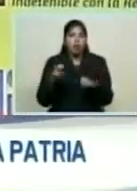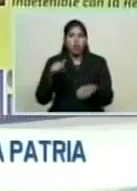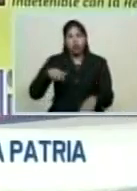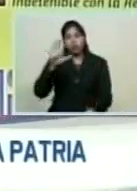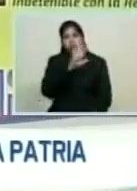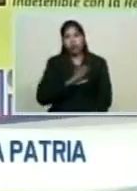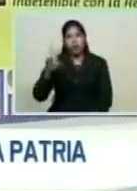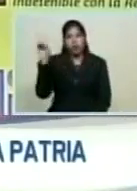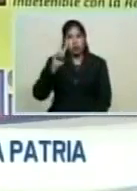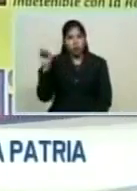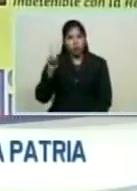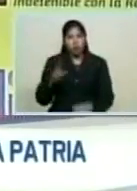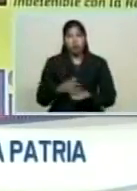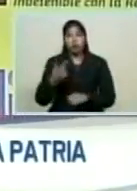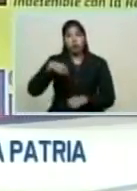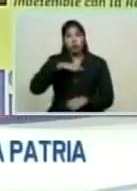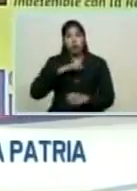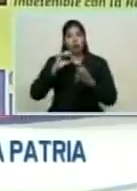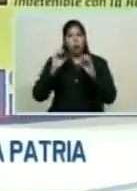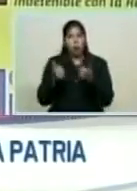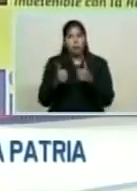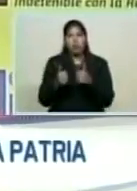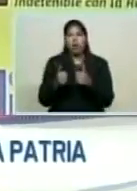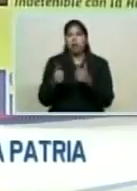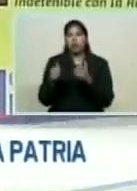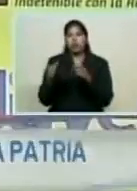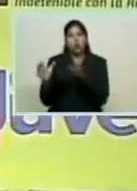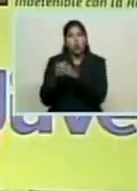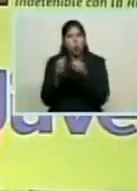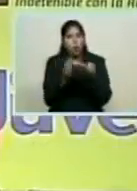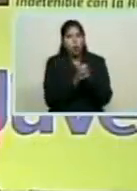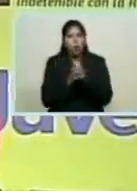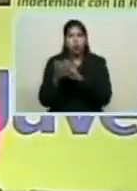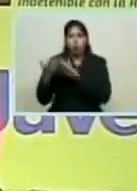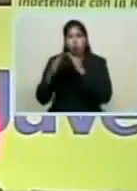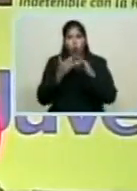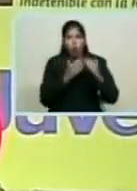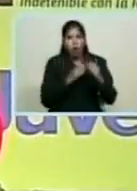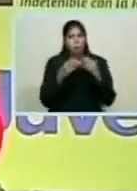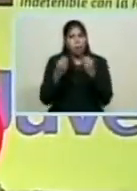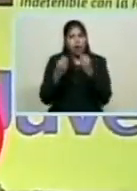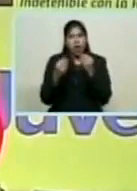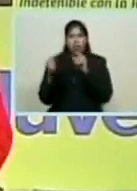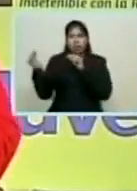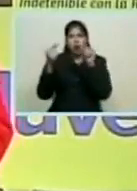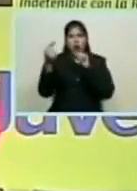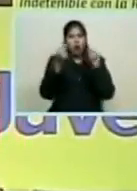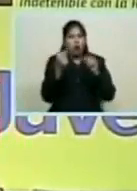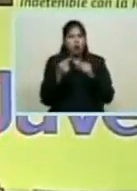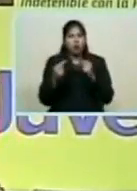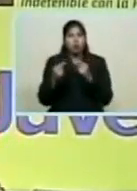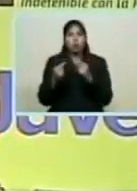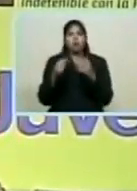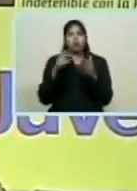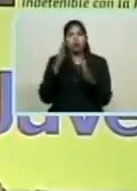Hemos activado los motores comunales para la discusión del Plan de la